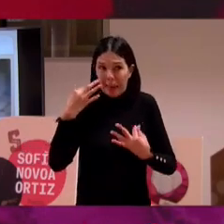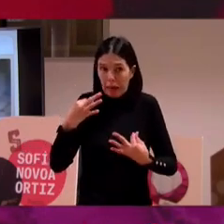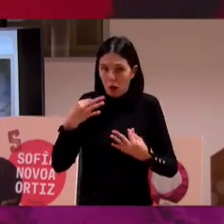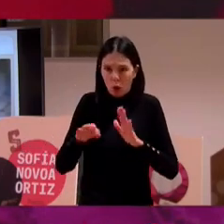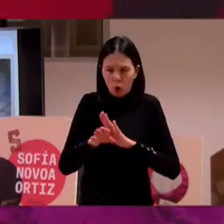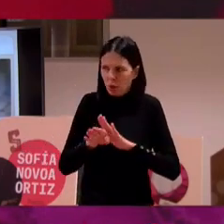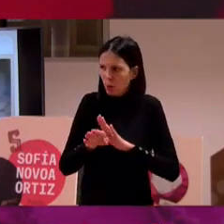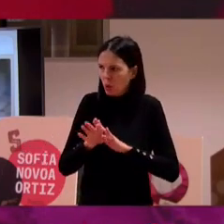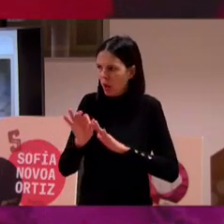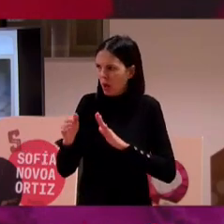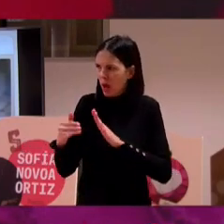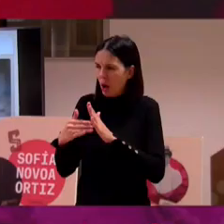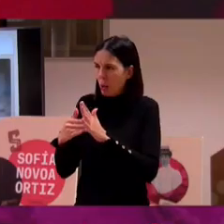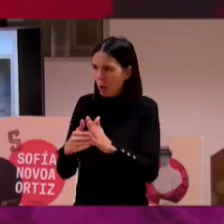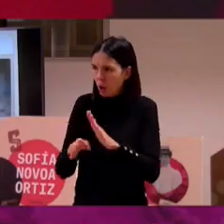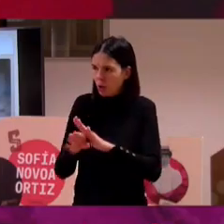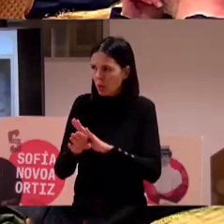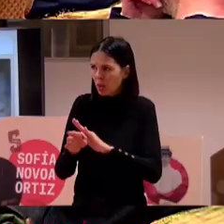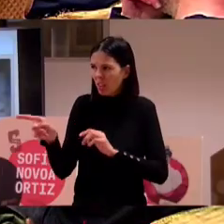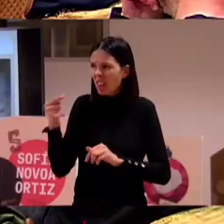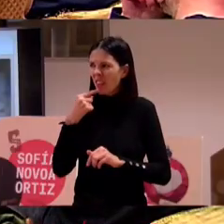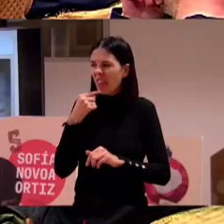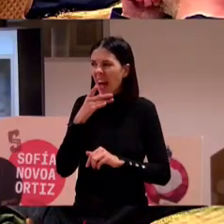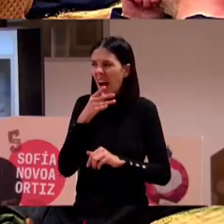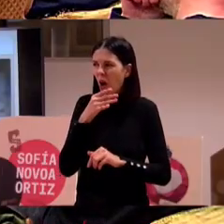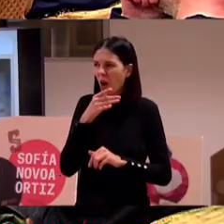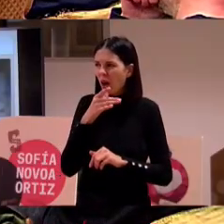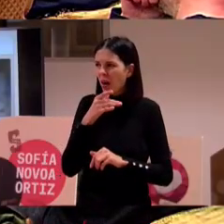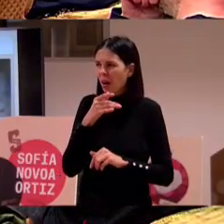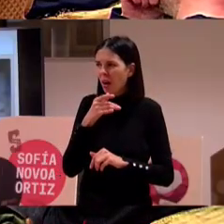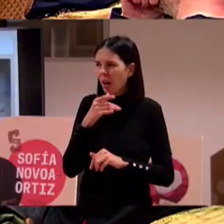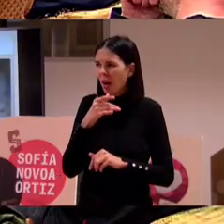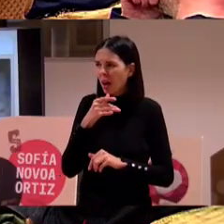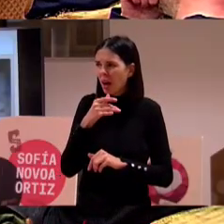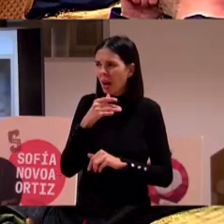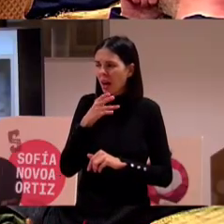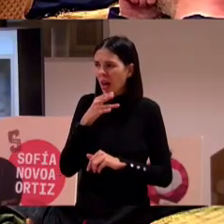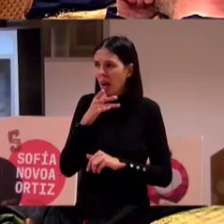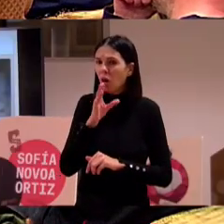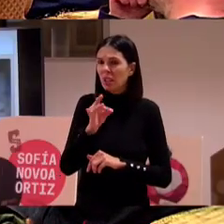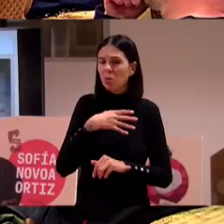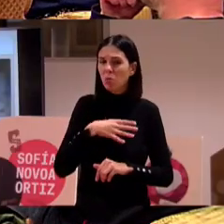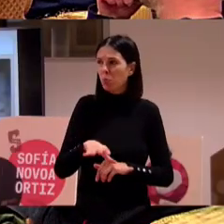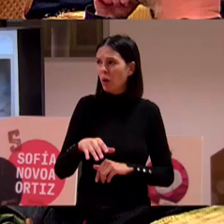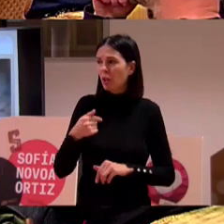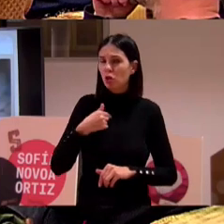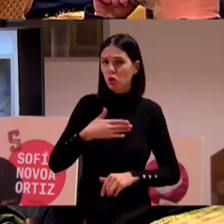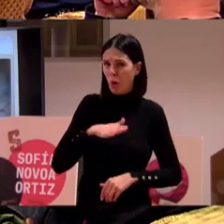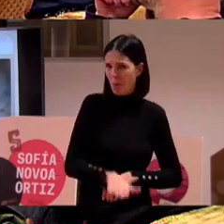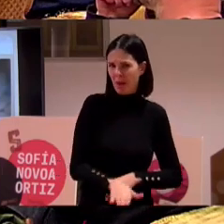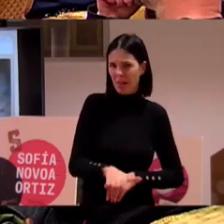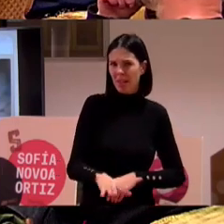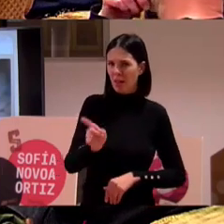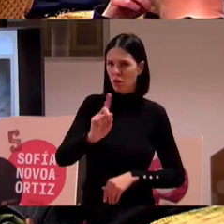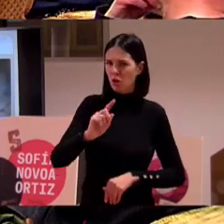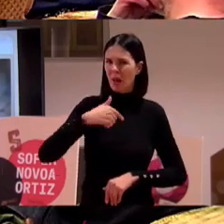o embarcadeiro ali, está no Con. Está no Con, donde está esa... Sí. En mi niña ya iba